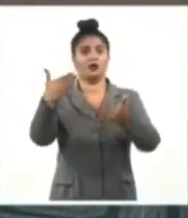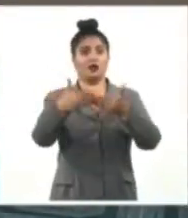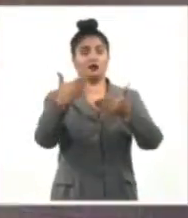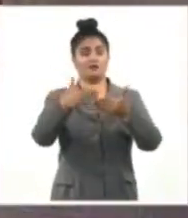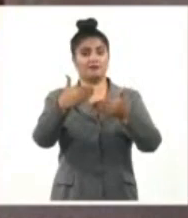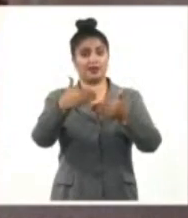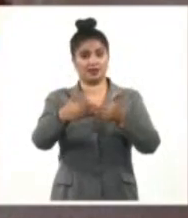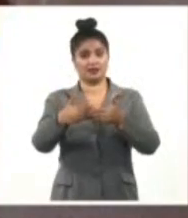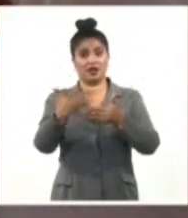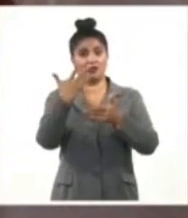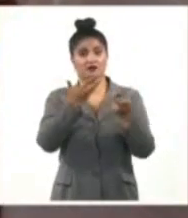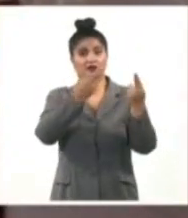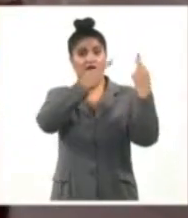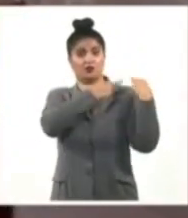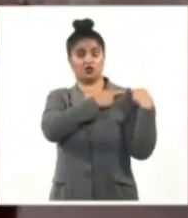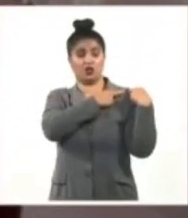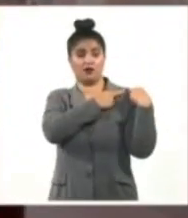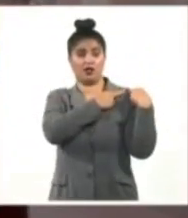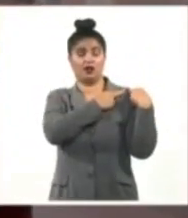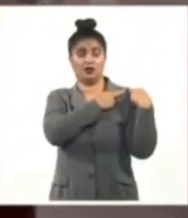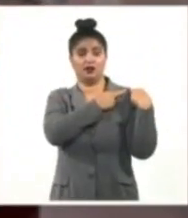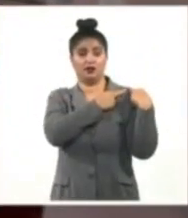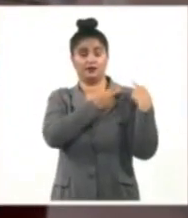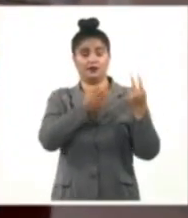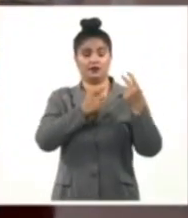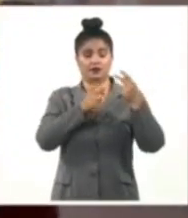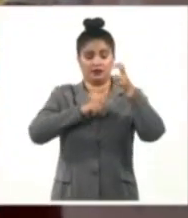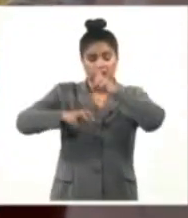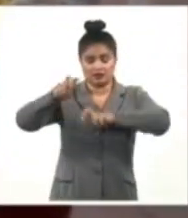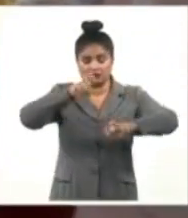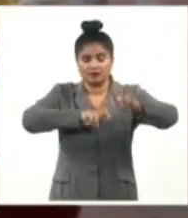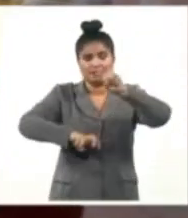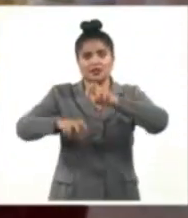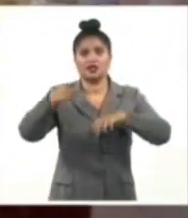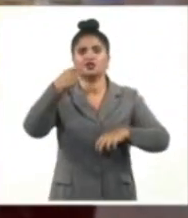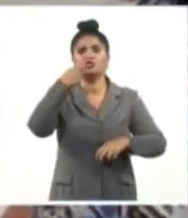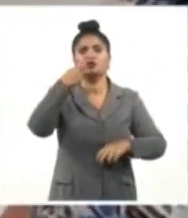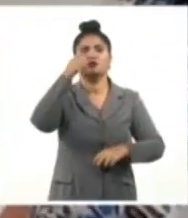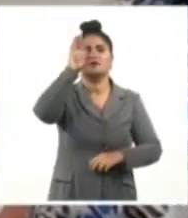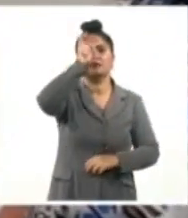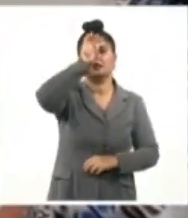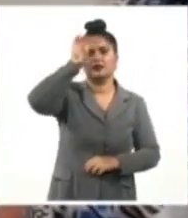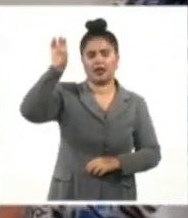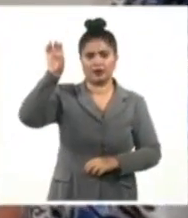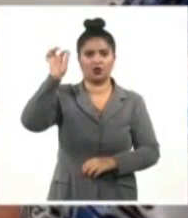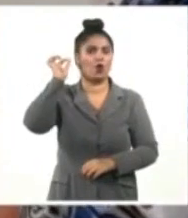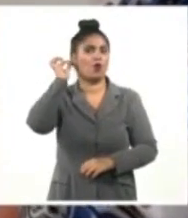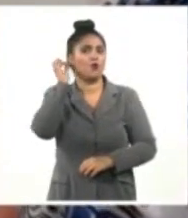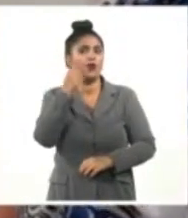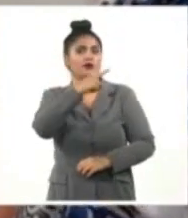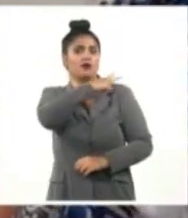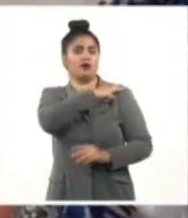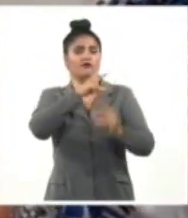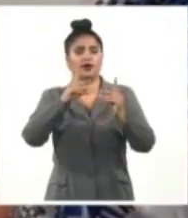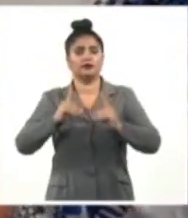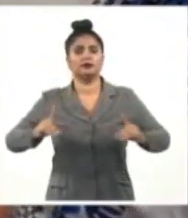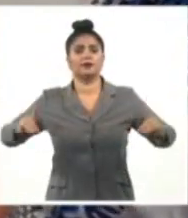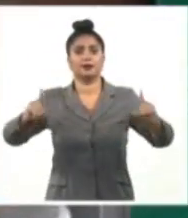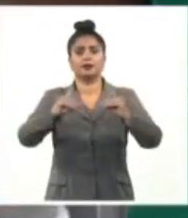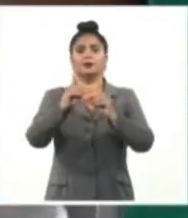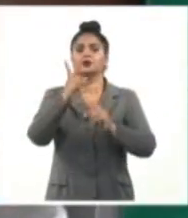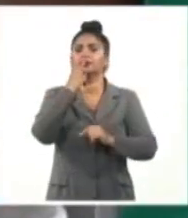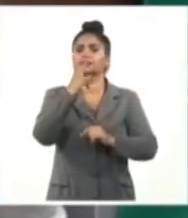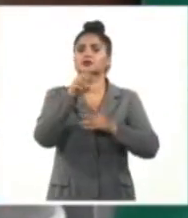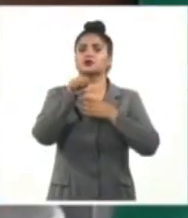a la Biofan, Judy Rodríguez Hernández, miembro del secretariado del Comité Central y jefa de su Departamento de Atención a los